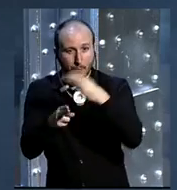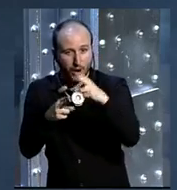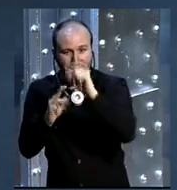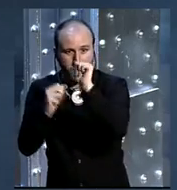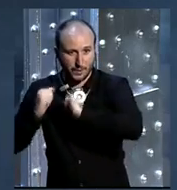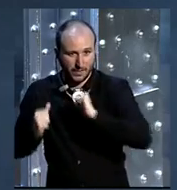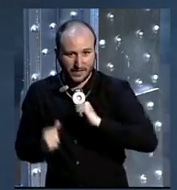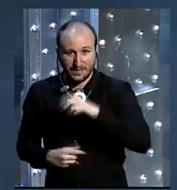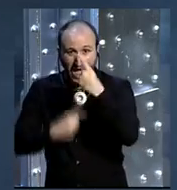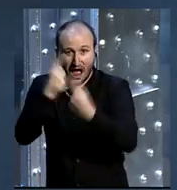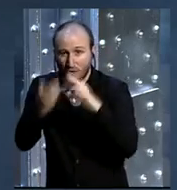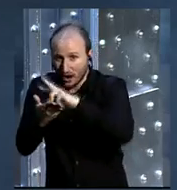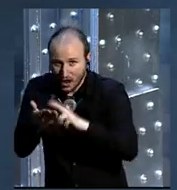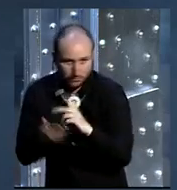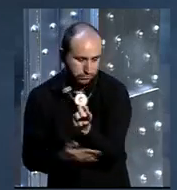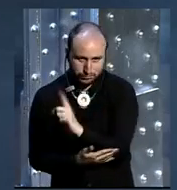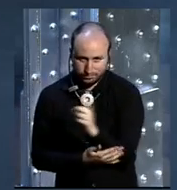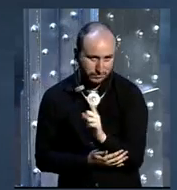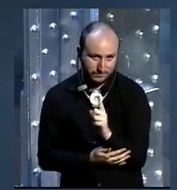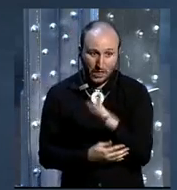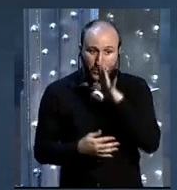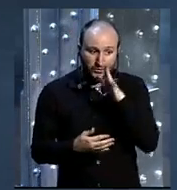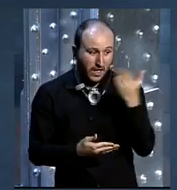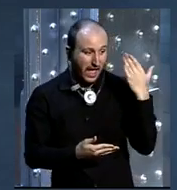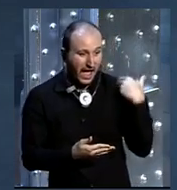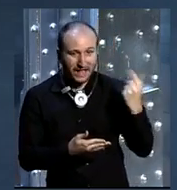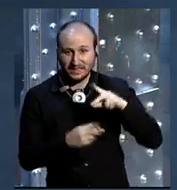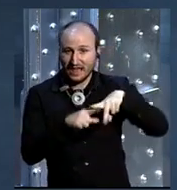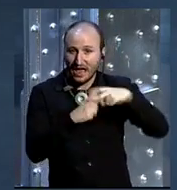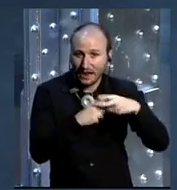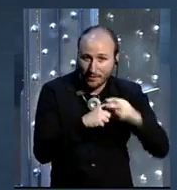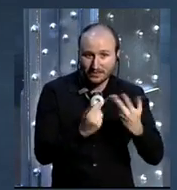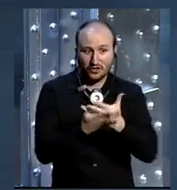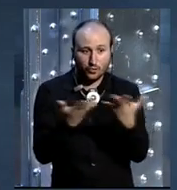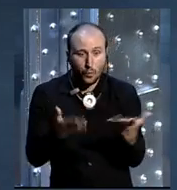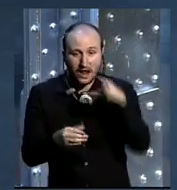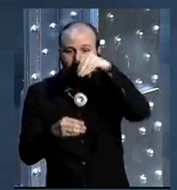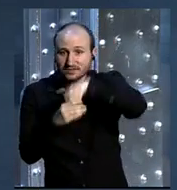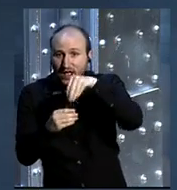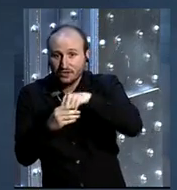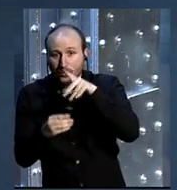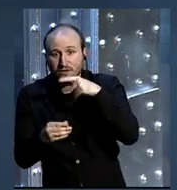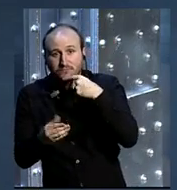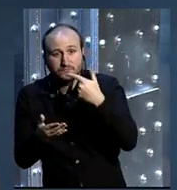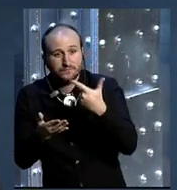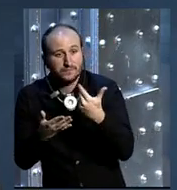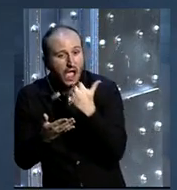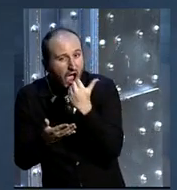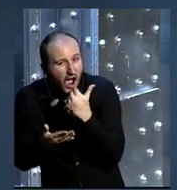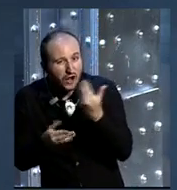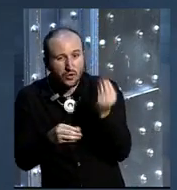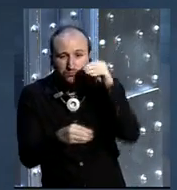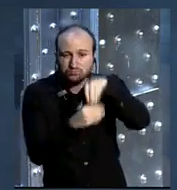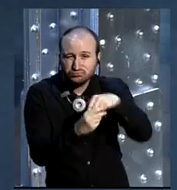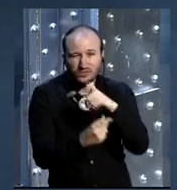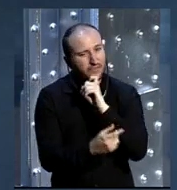transparencia es un gran reto, porque las herramientas que solíamos utilizar, que era meterlo dentro de nuestra política de privacidad, es algo bastante difícil de